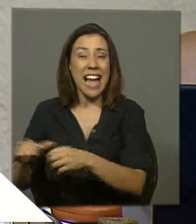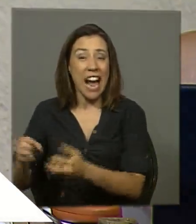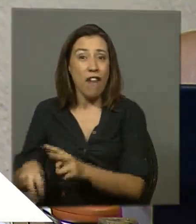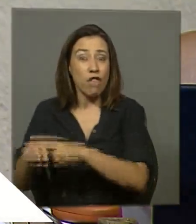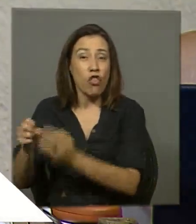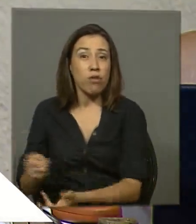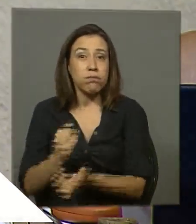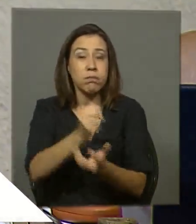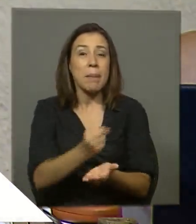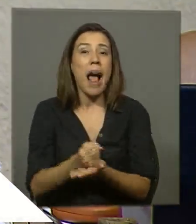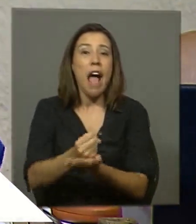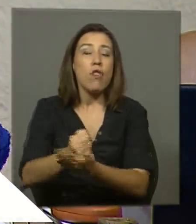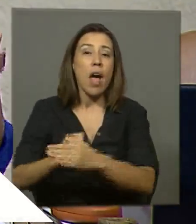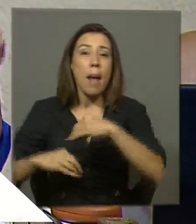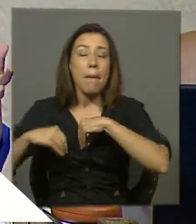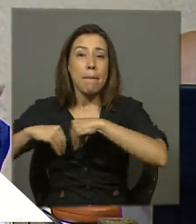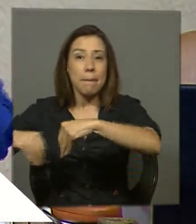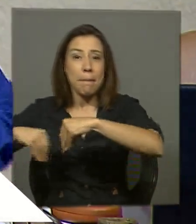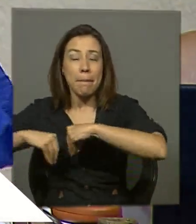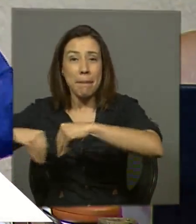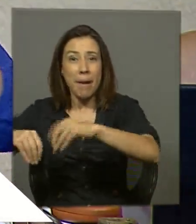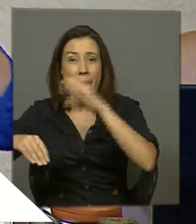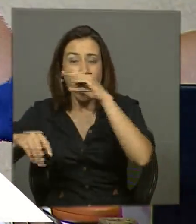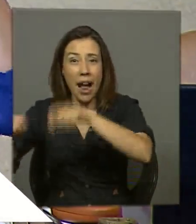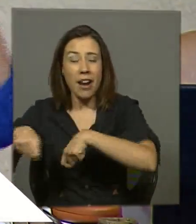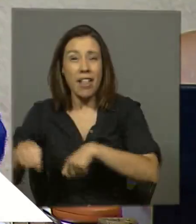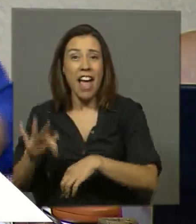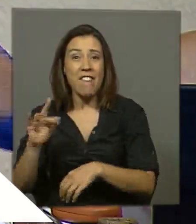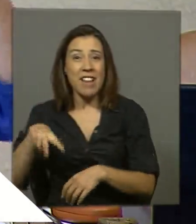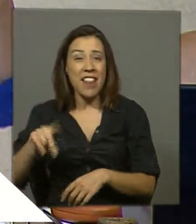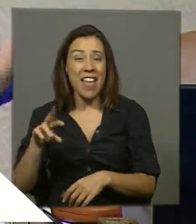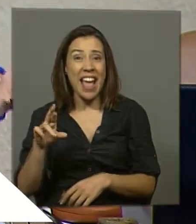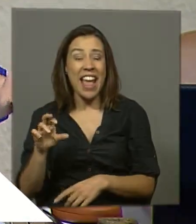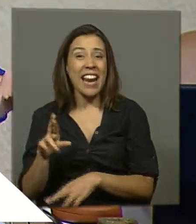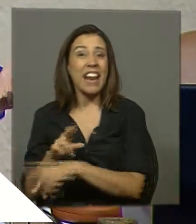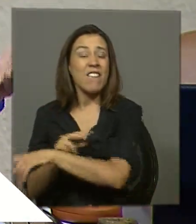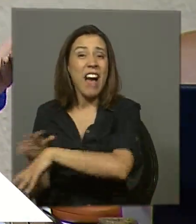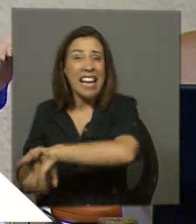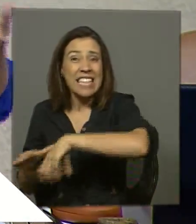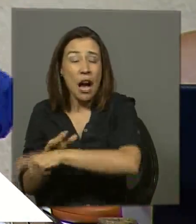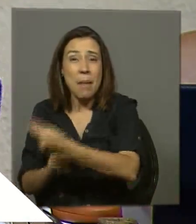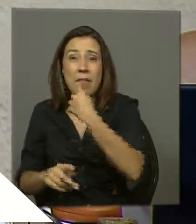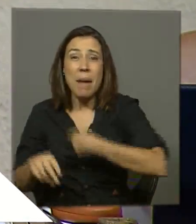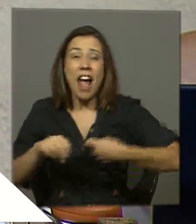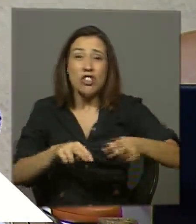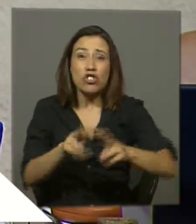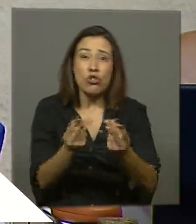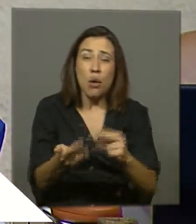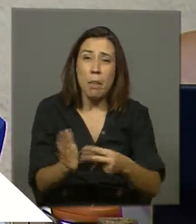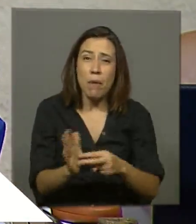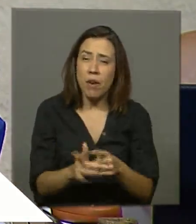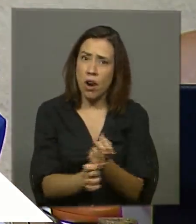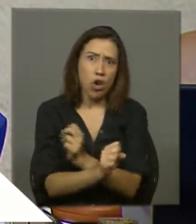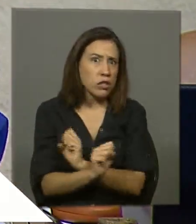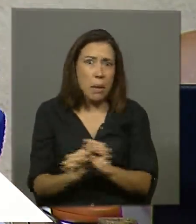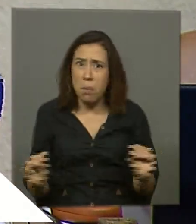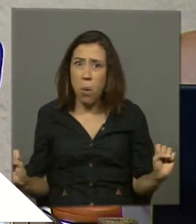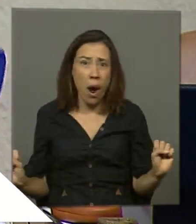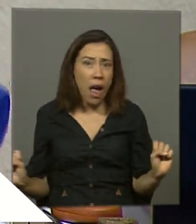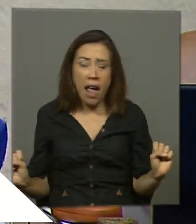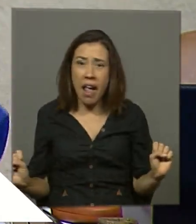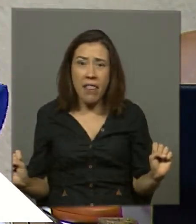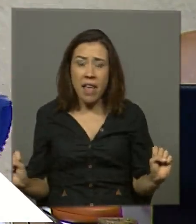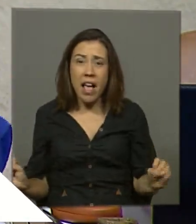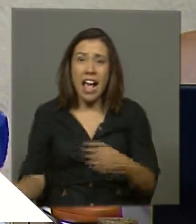cierto de de los agricultores del fndr o sea vamos a desvestir un santo para vestir otro Eso no es posible